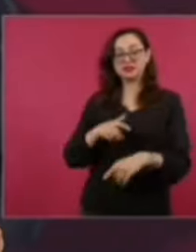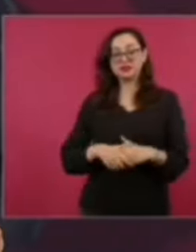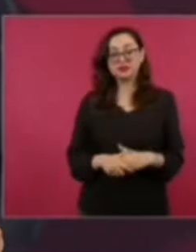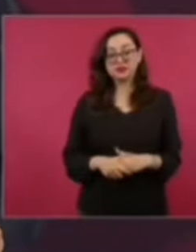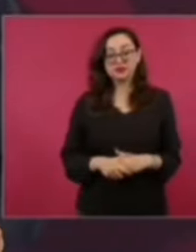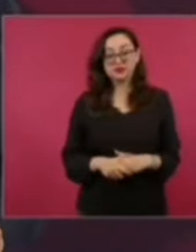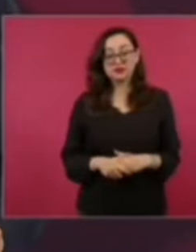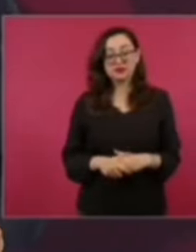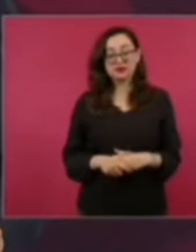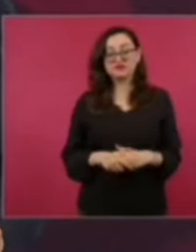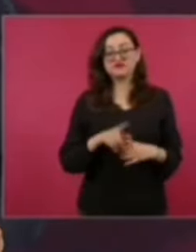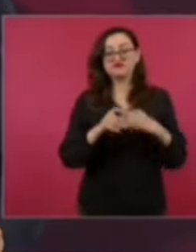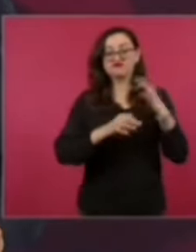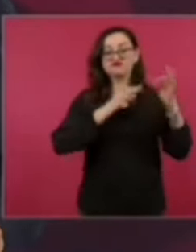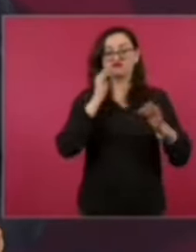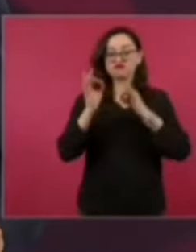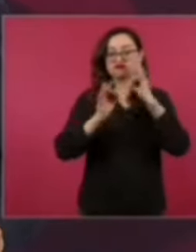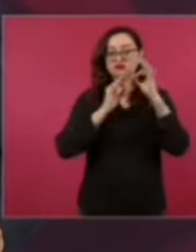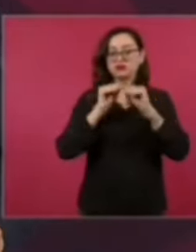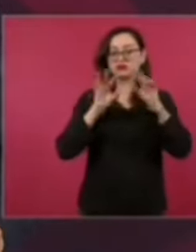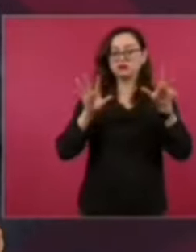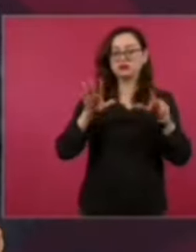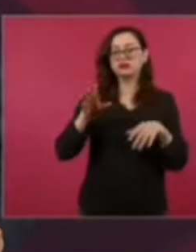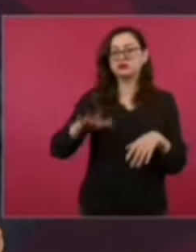pensando de que la gente